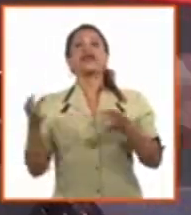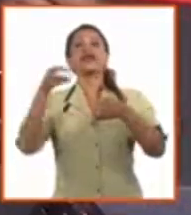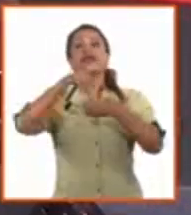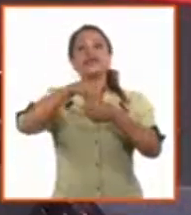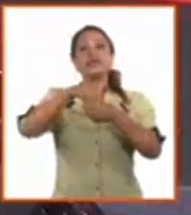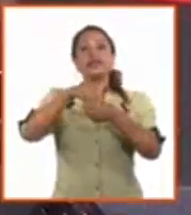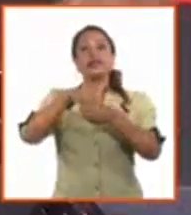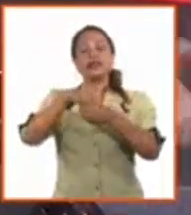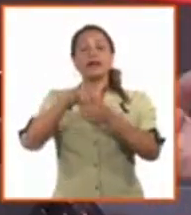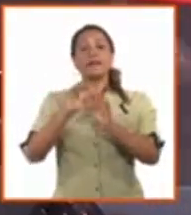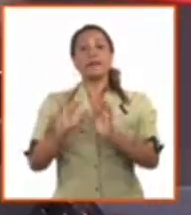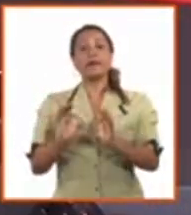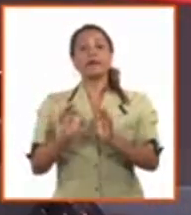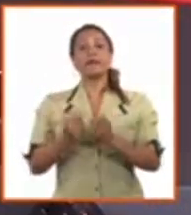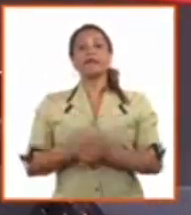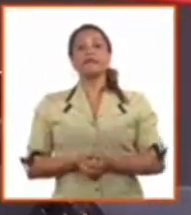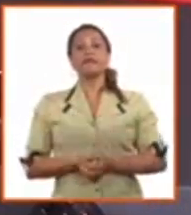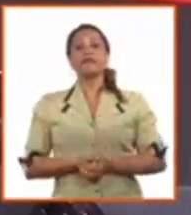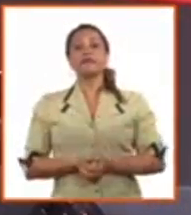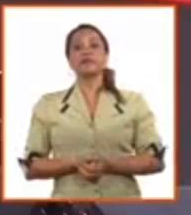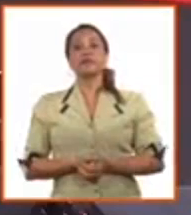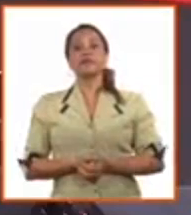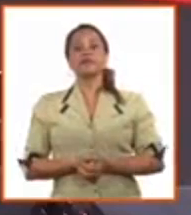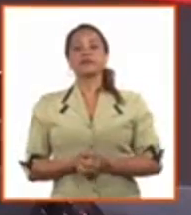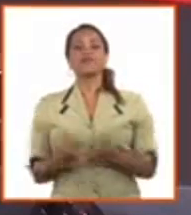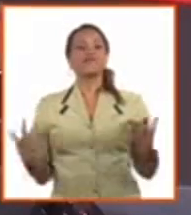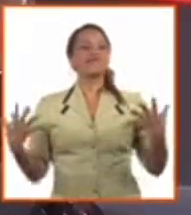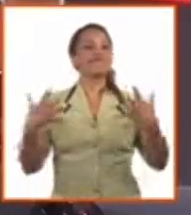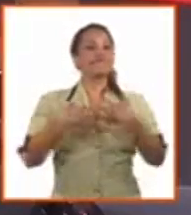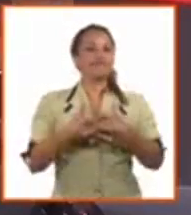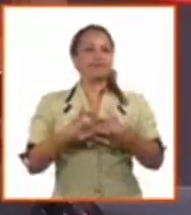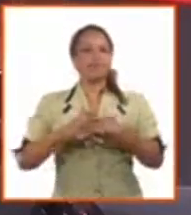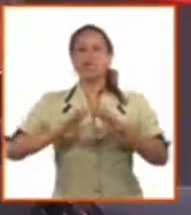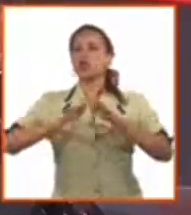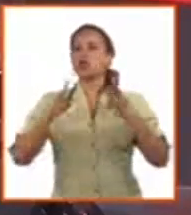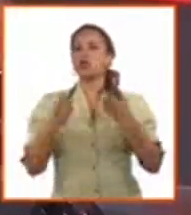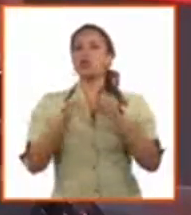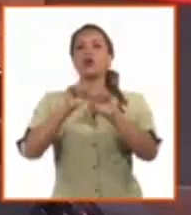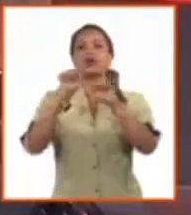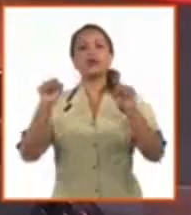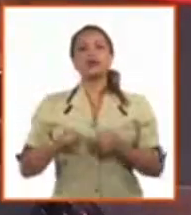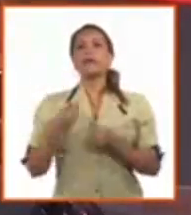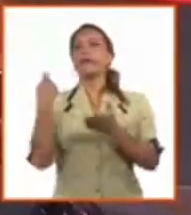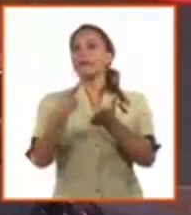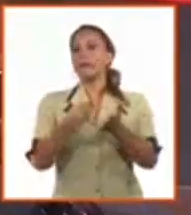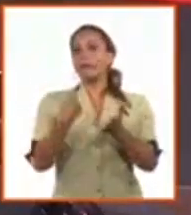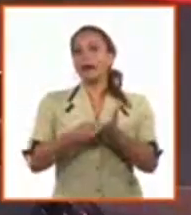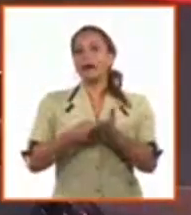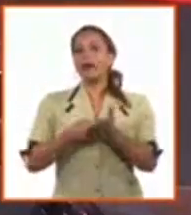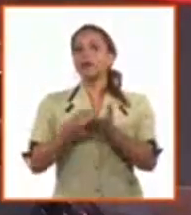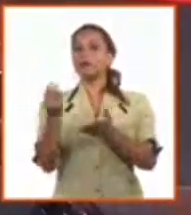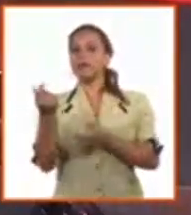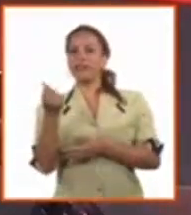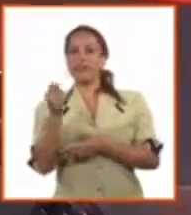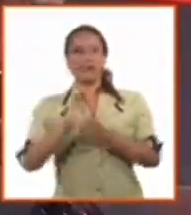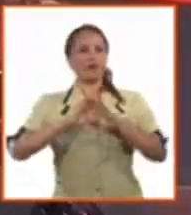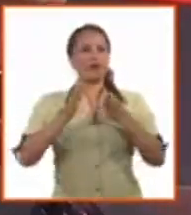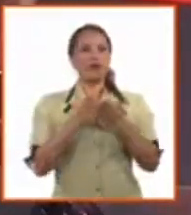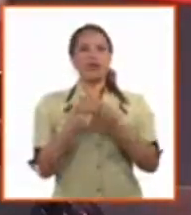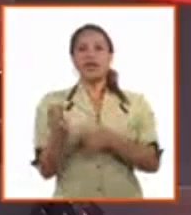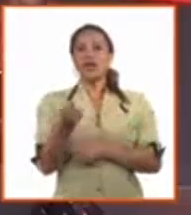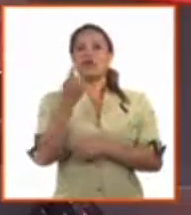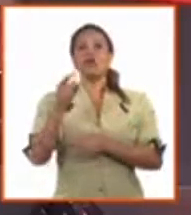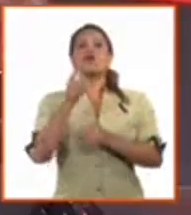integra que va a desarrollar temática que integra a todos los sistemas de facturación y de gestión contable